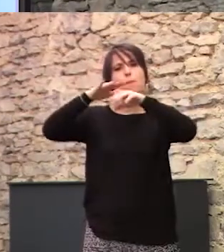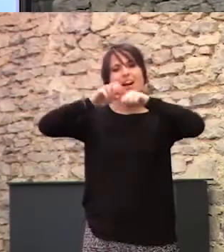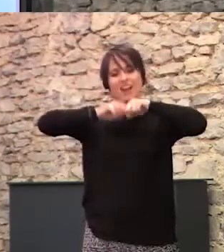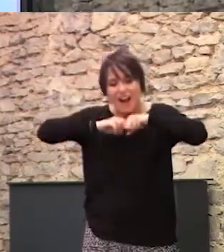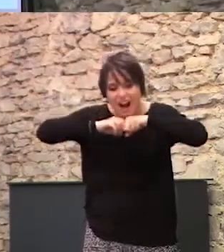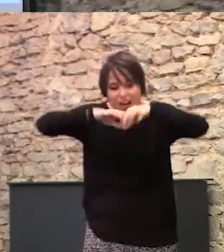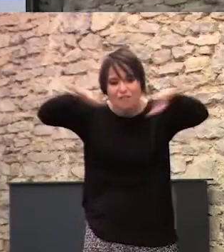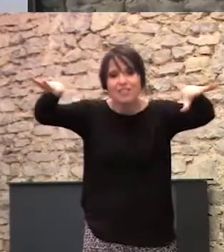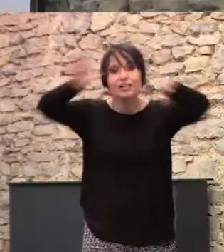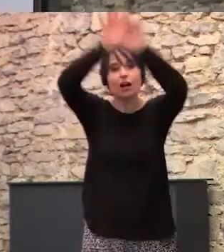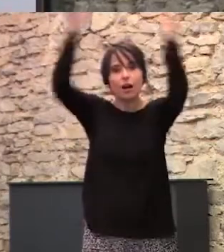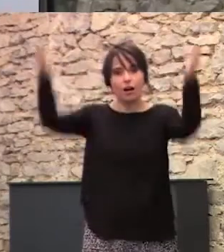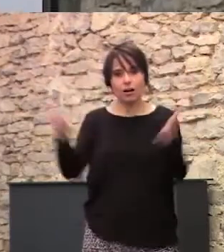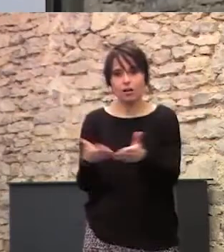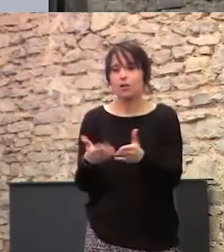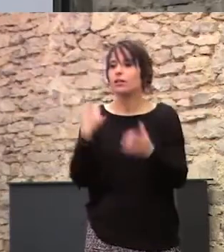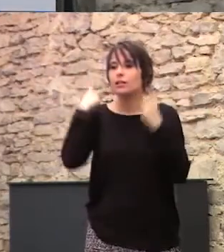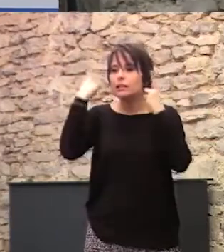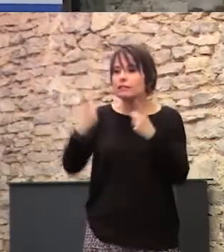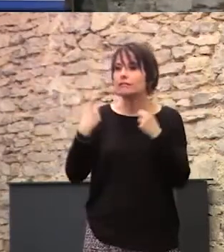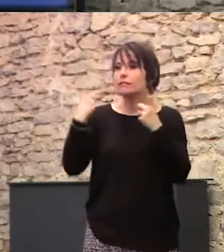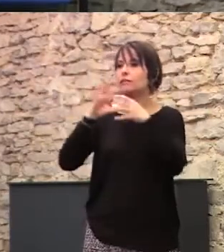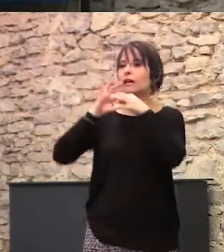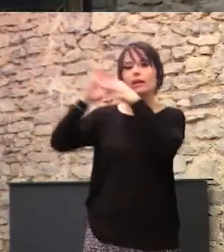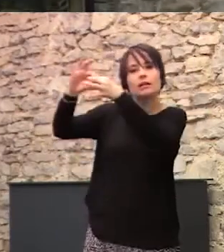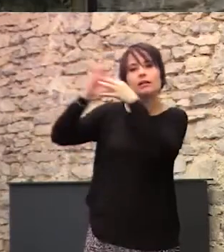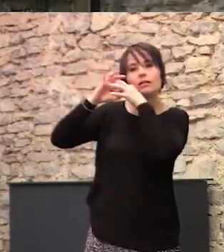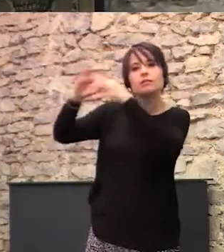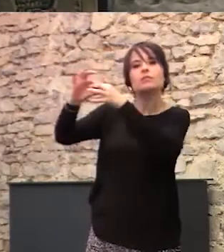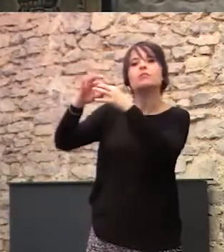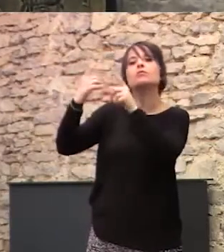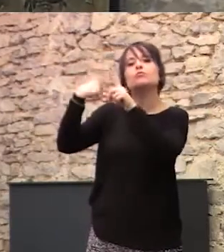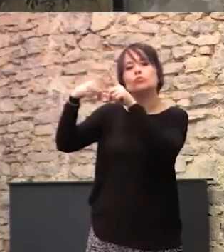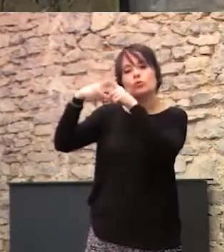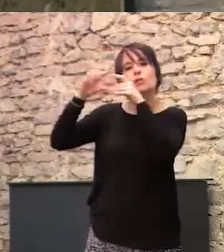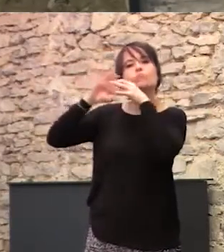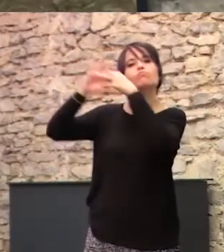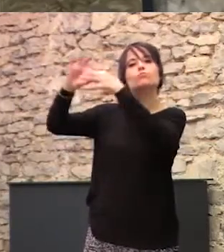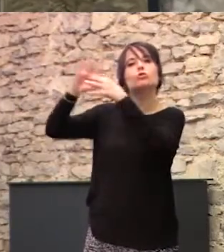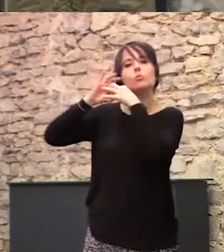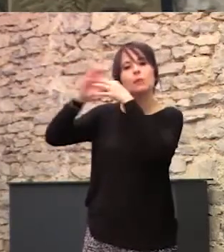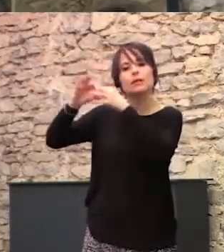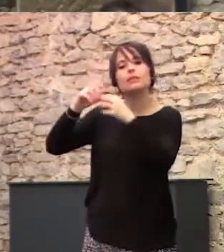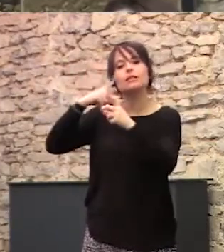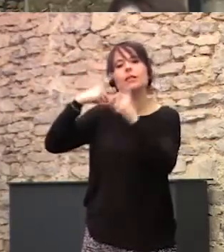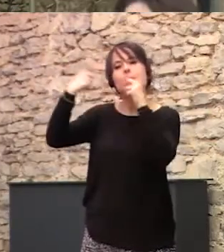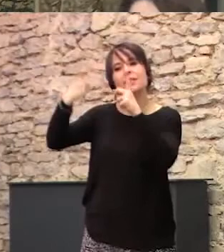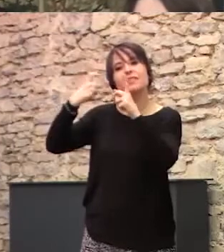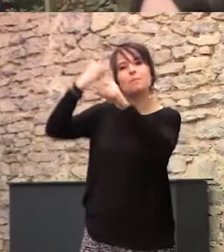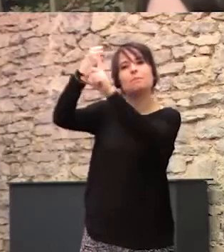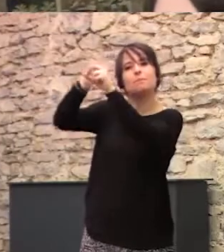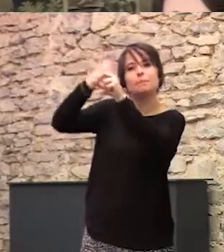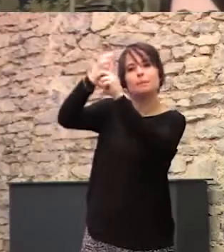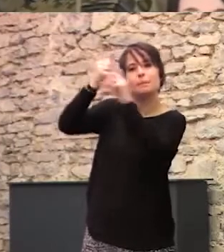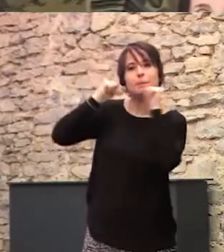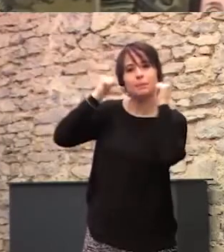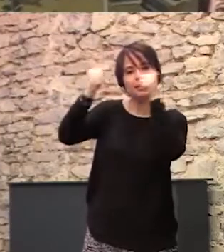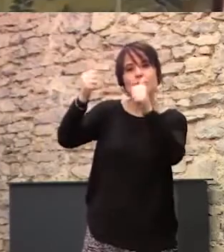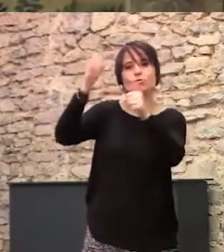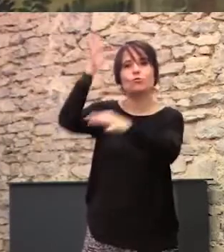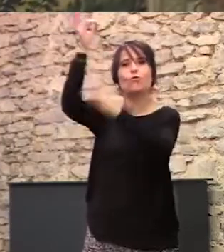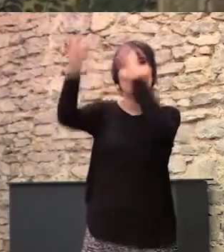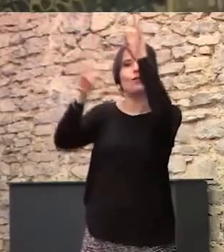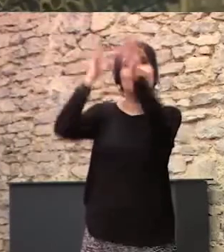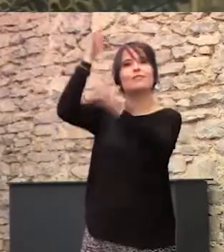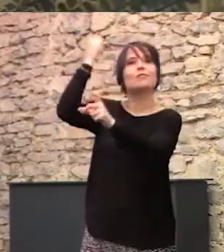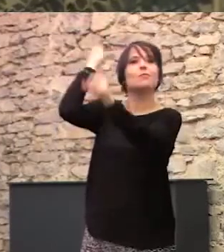ahí construir agendas compartidas de las mujeres a nivel global y poder hacer presión, ¿no?, en las organizaciones,